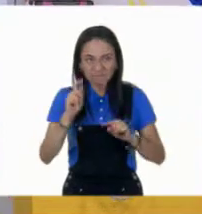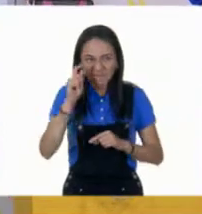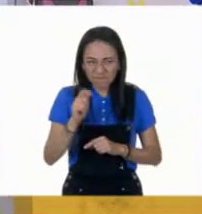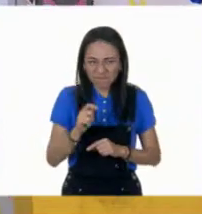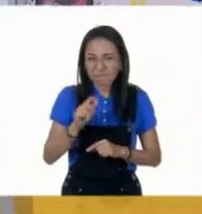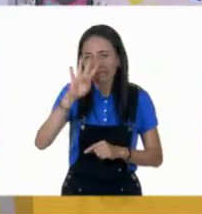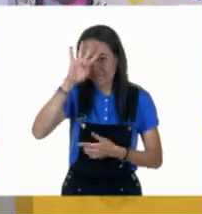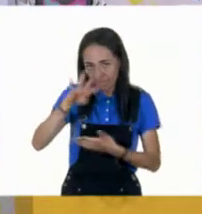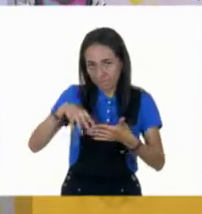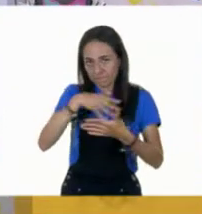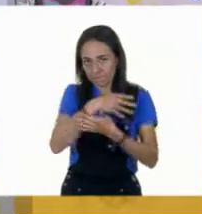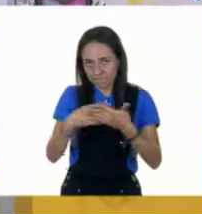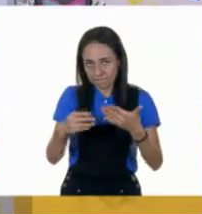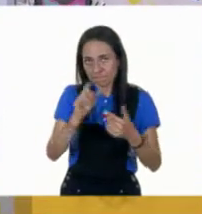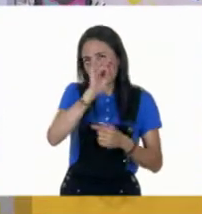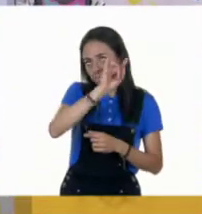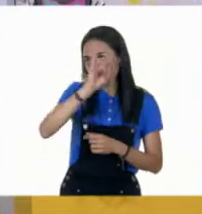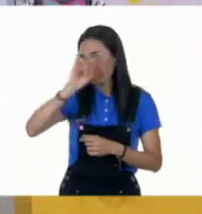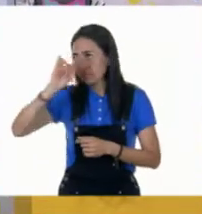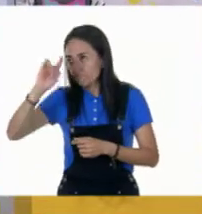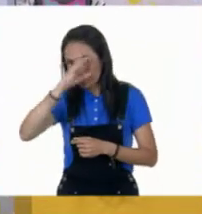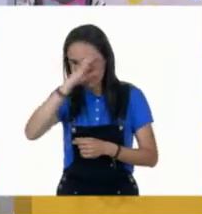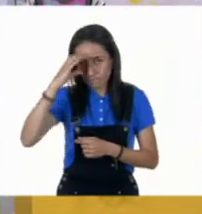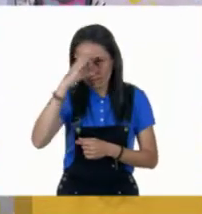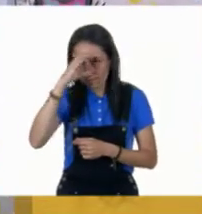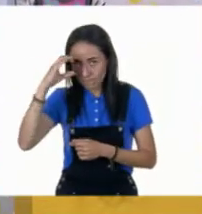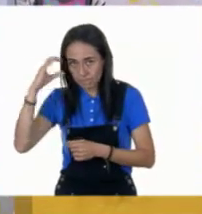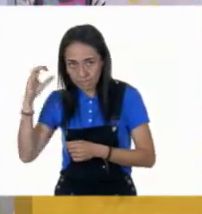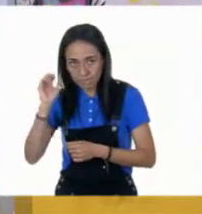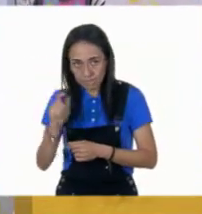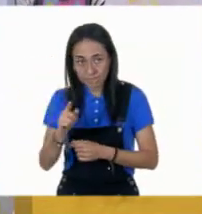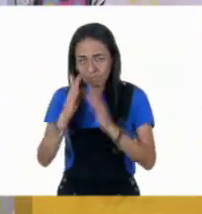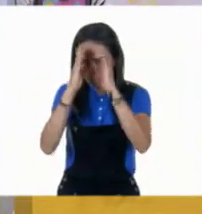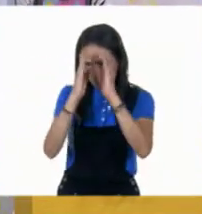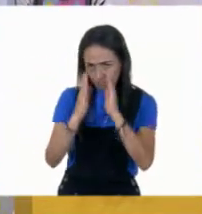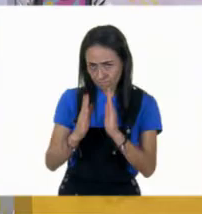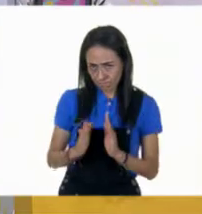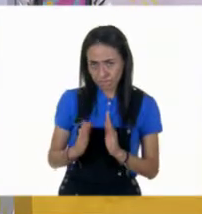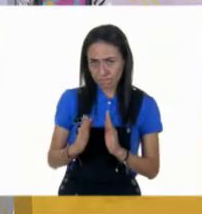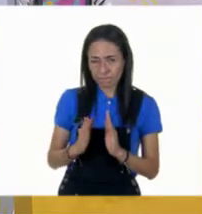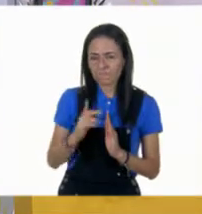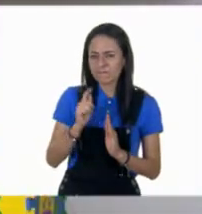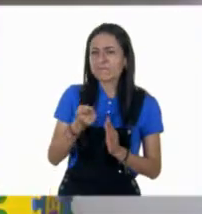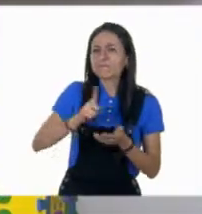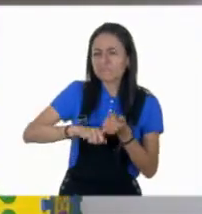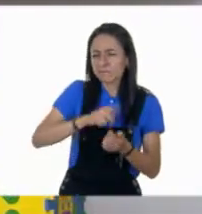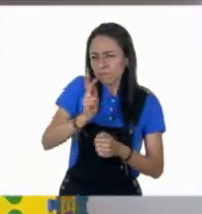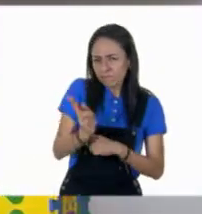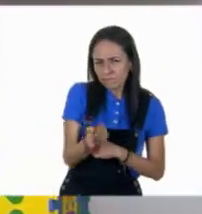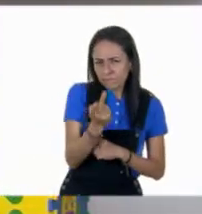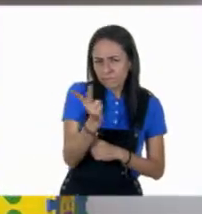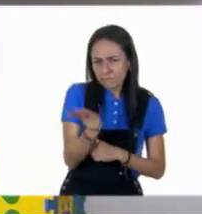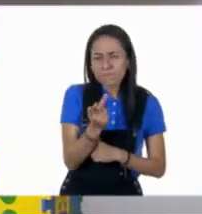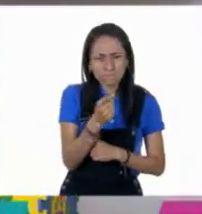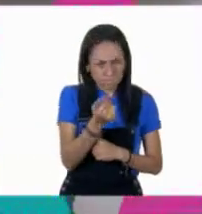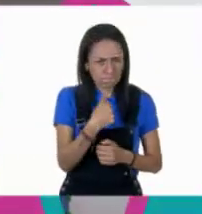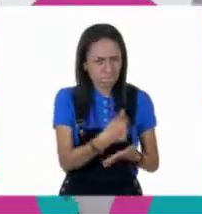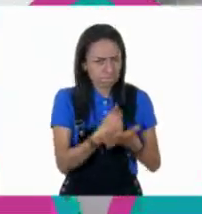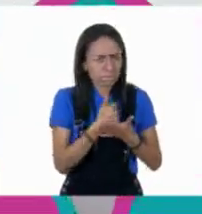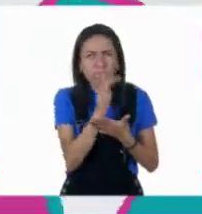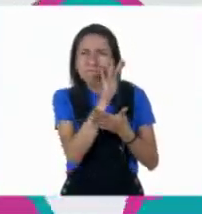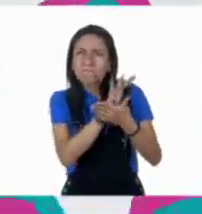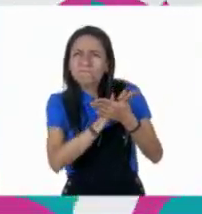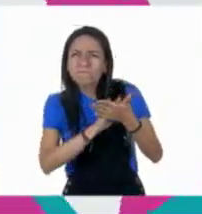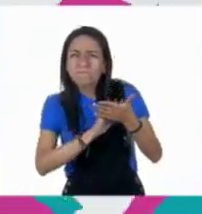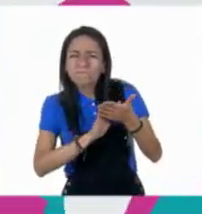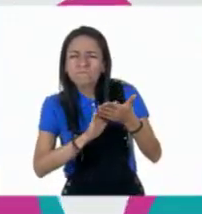te podrás dar cuenta, tenemos algunas columnas. En la primera columna tenemos unas preguntas. ¿Me ayudas a leer la primera, por favor? La